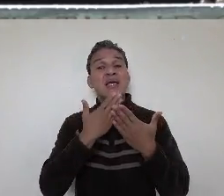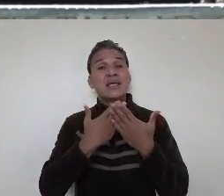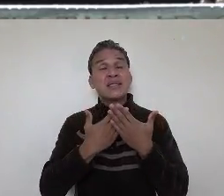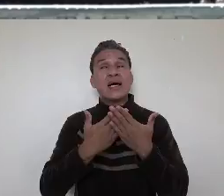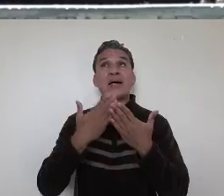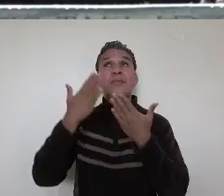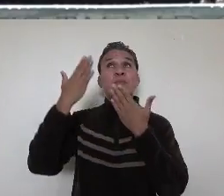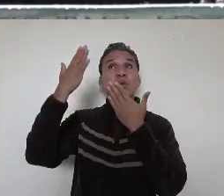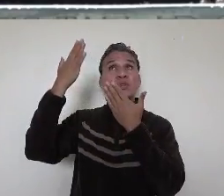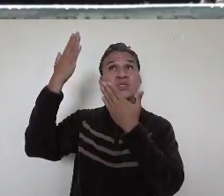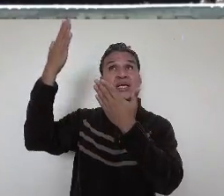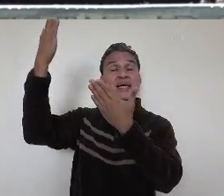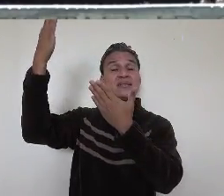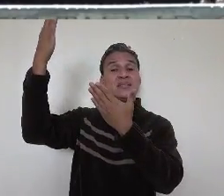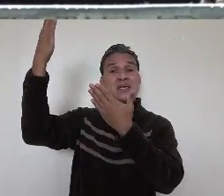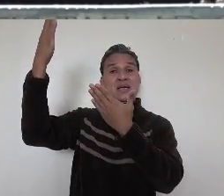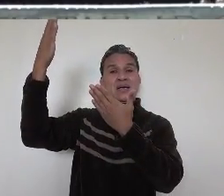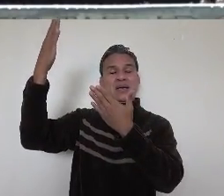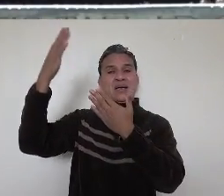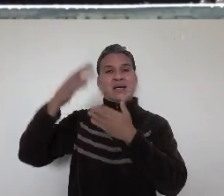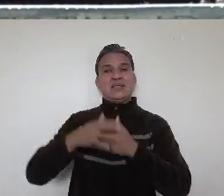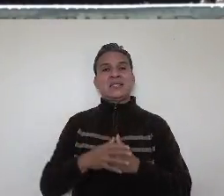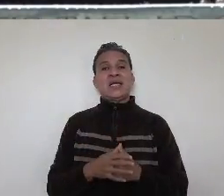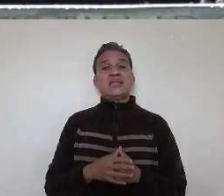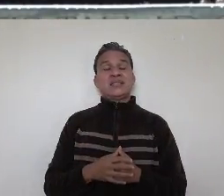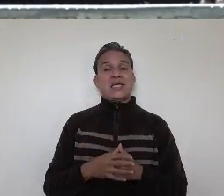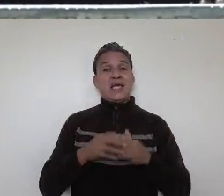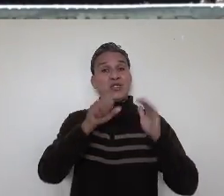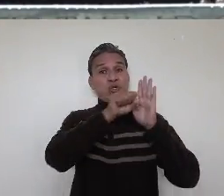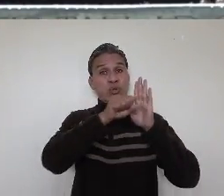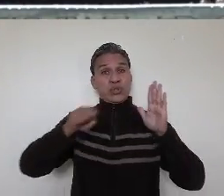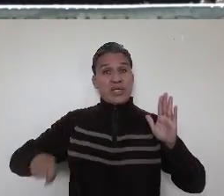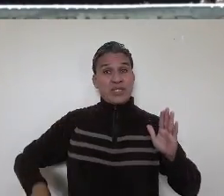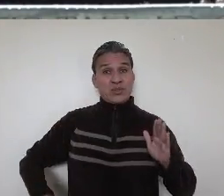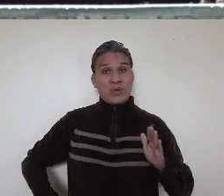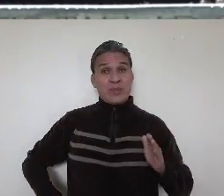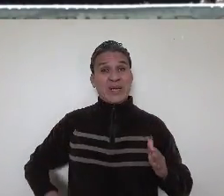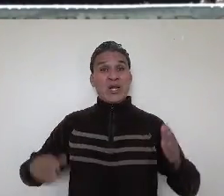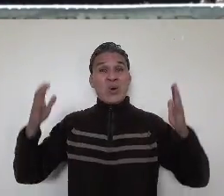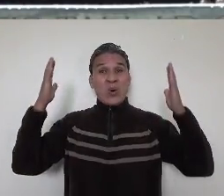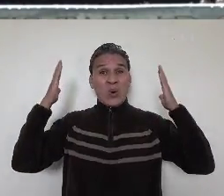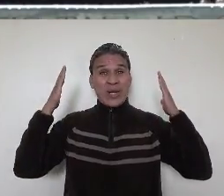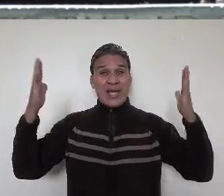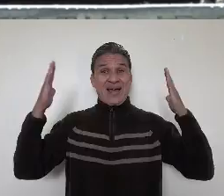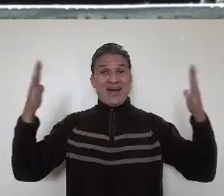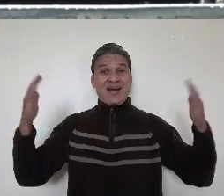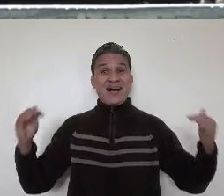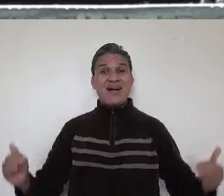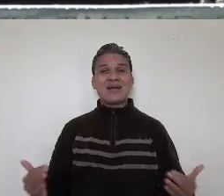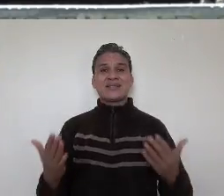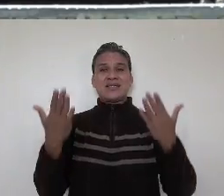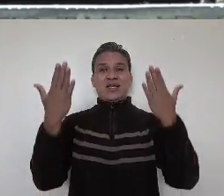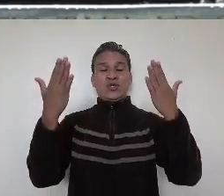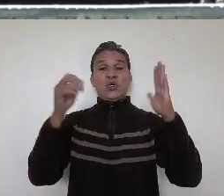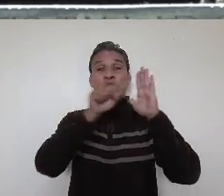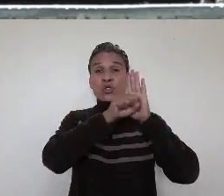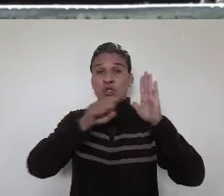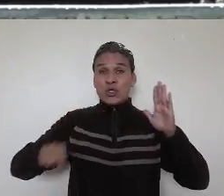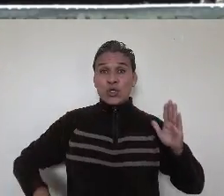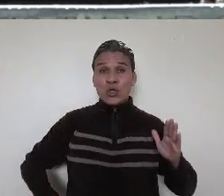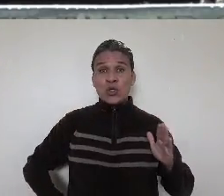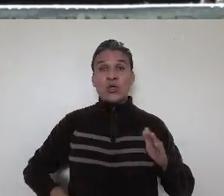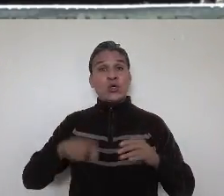te damos gracias por tu inmensa gloria.